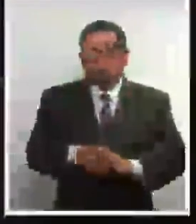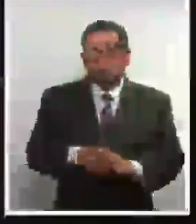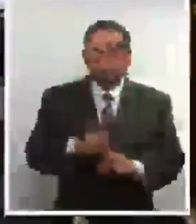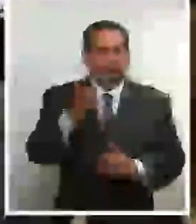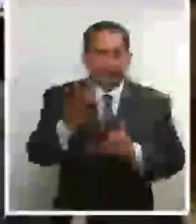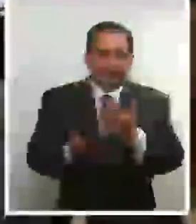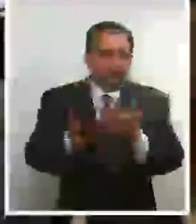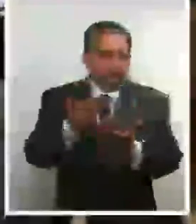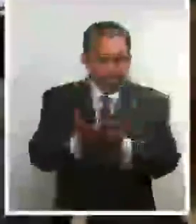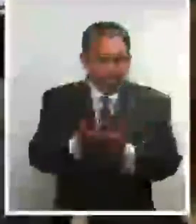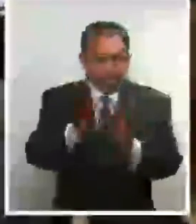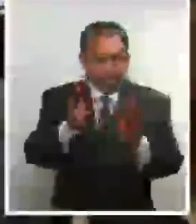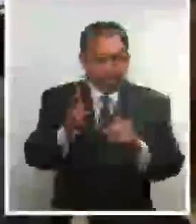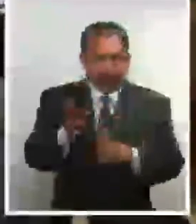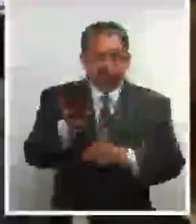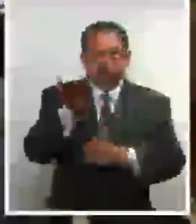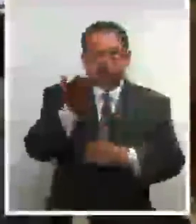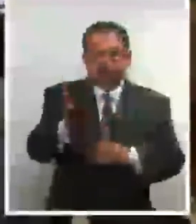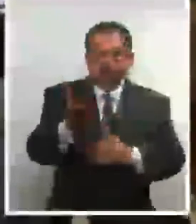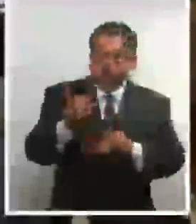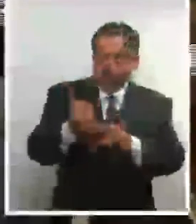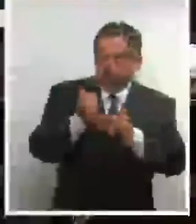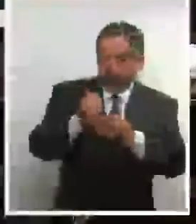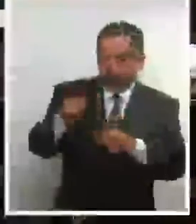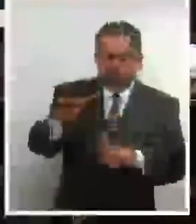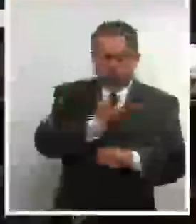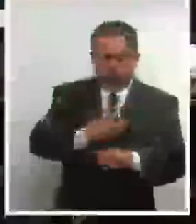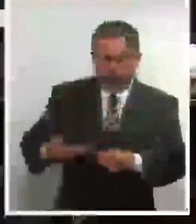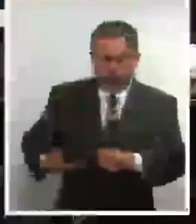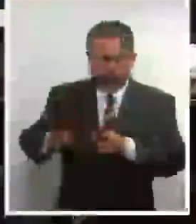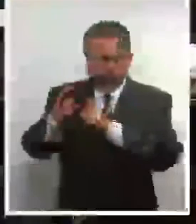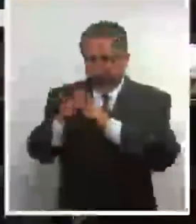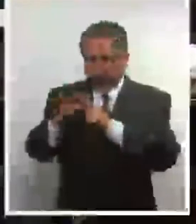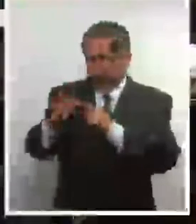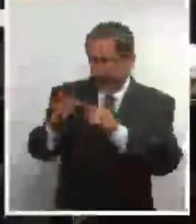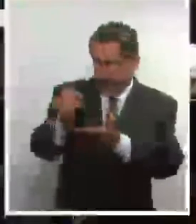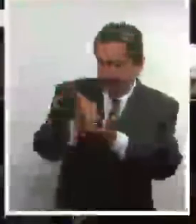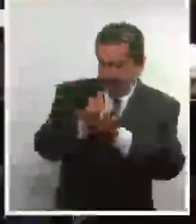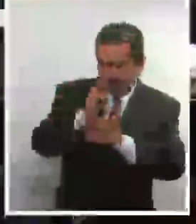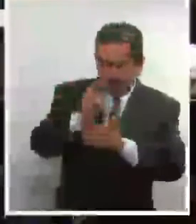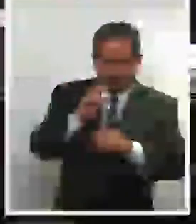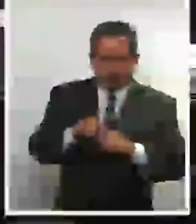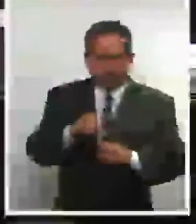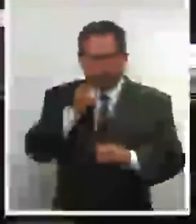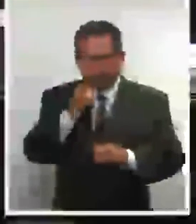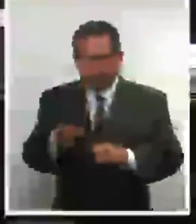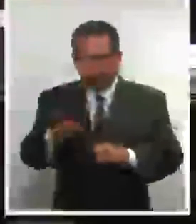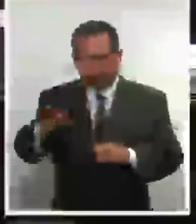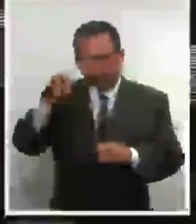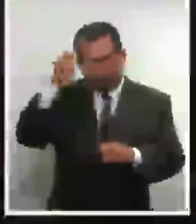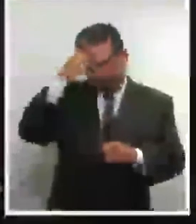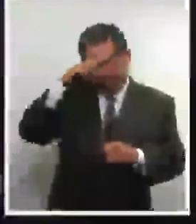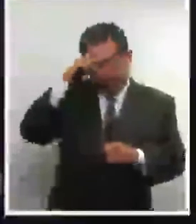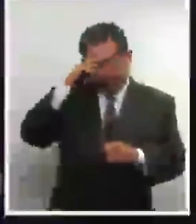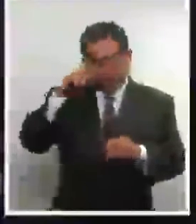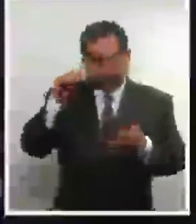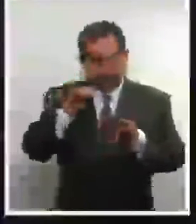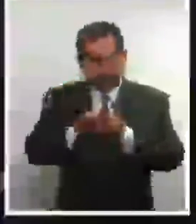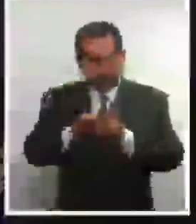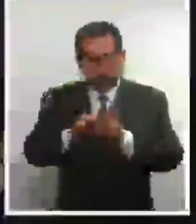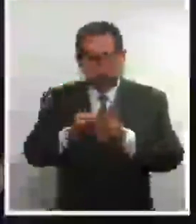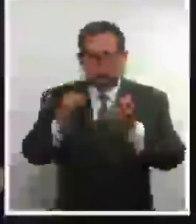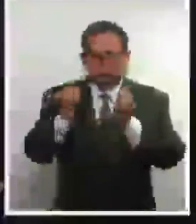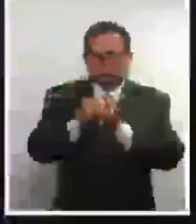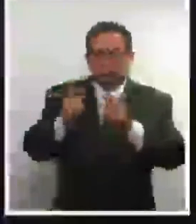la propuesta, y le pido auxilio al presidente de la comisión, es que ya con experiencia, contar